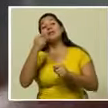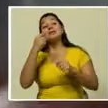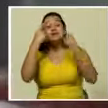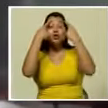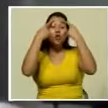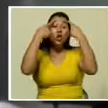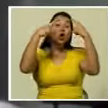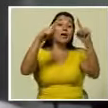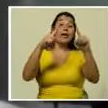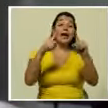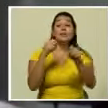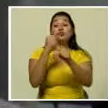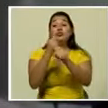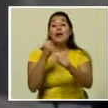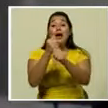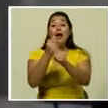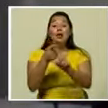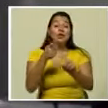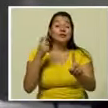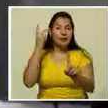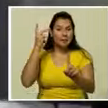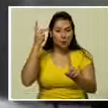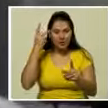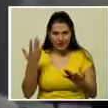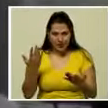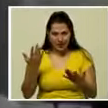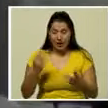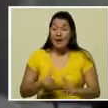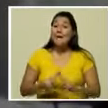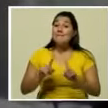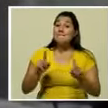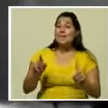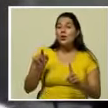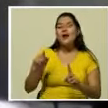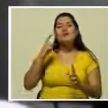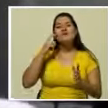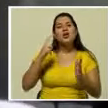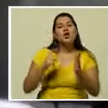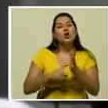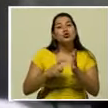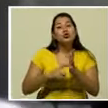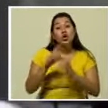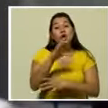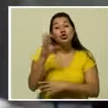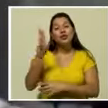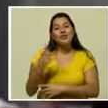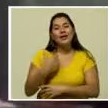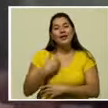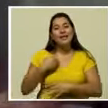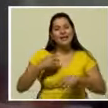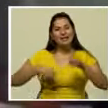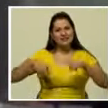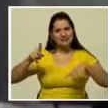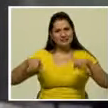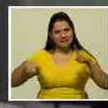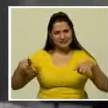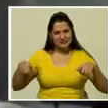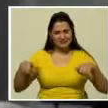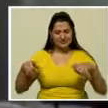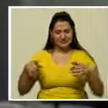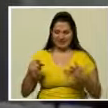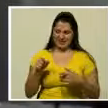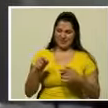A partir de diferentes elementos, pero reconociendo la diversidad. Esto suena un poco contradictorio si